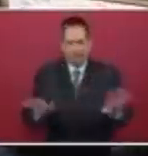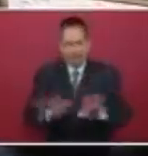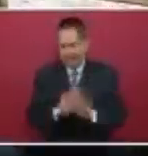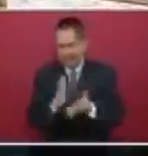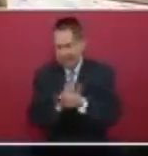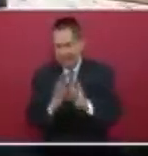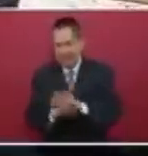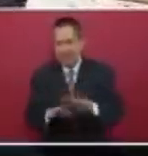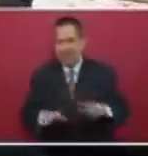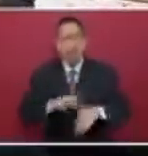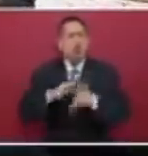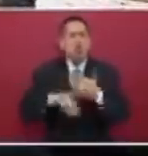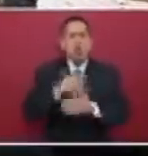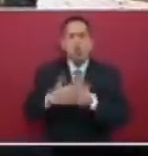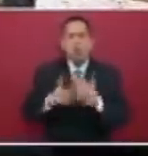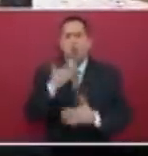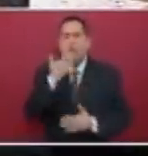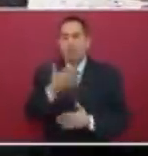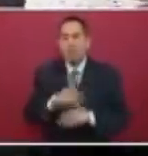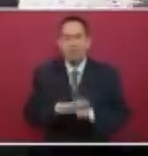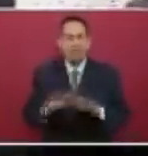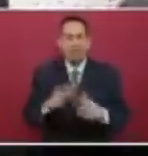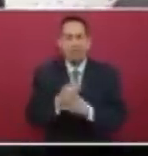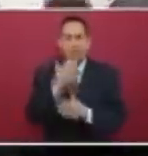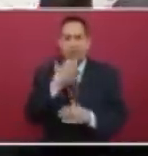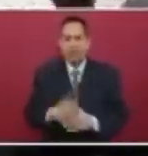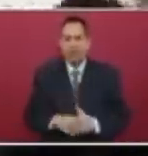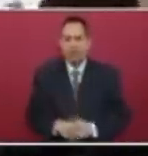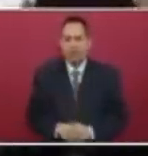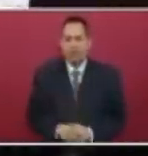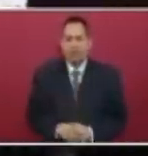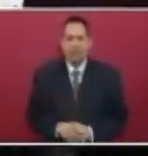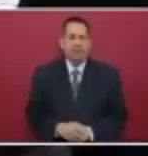dejar todo va muy bien vamos bien